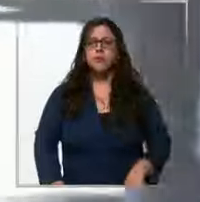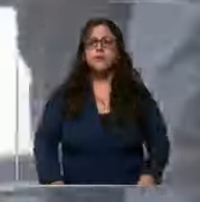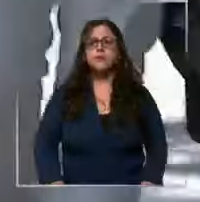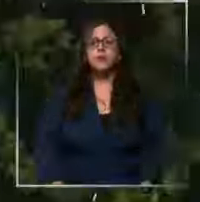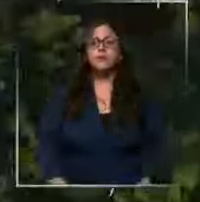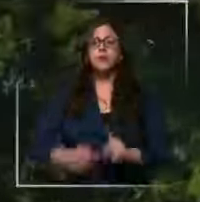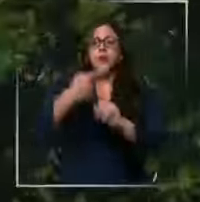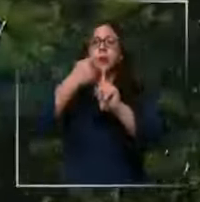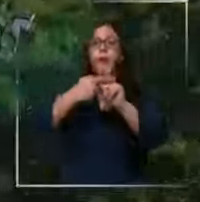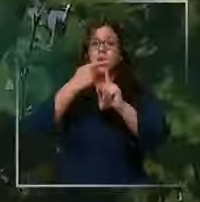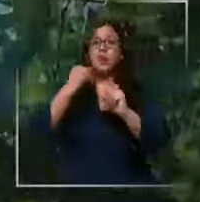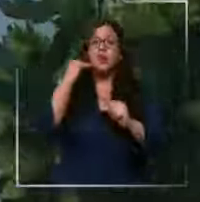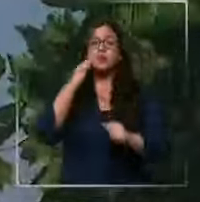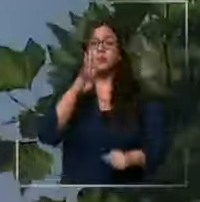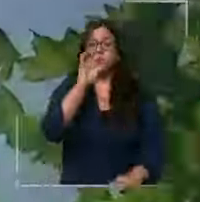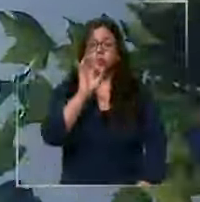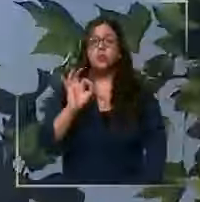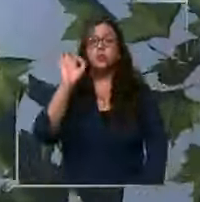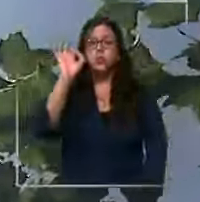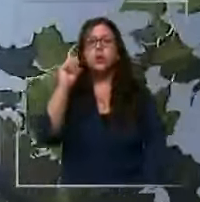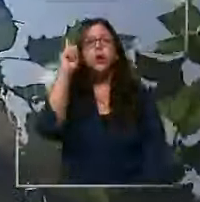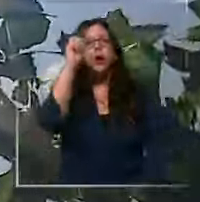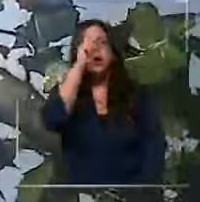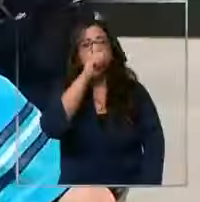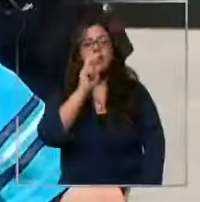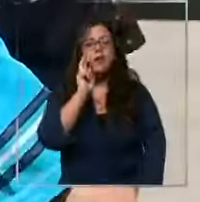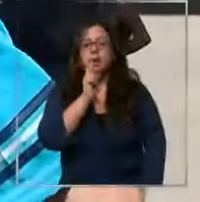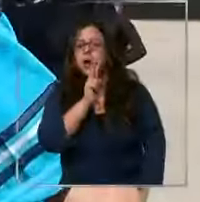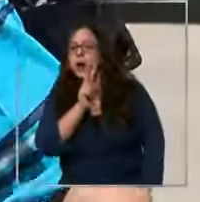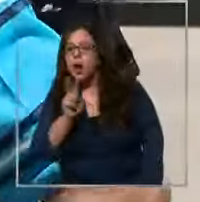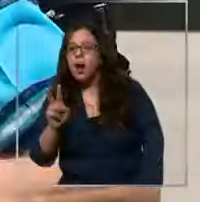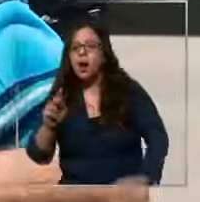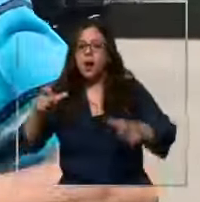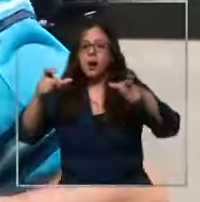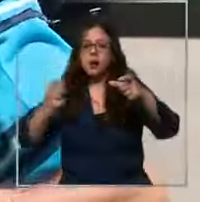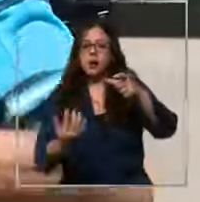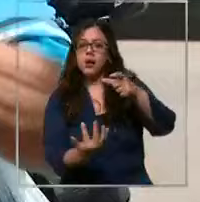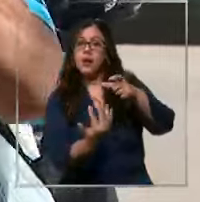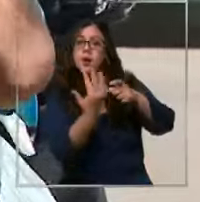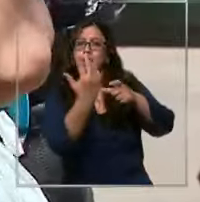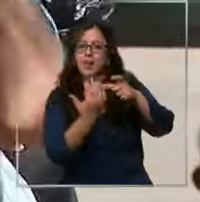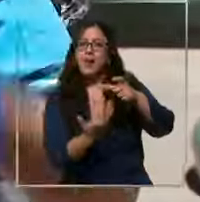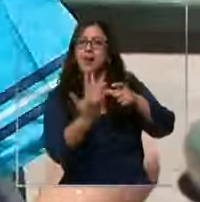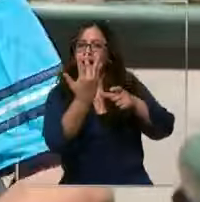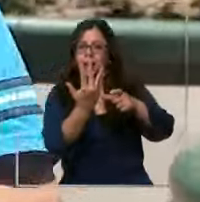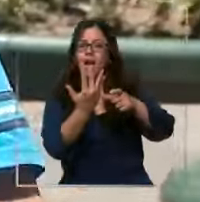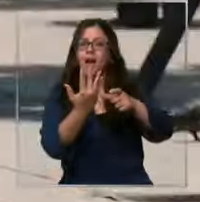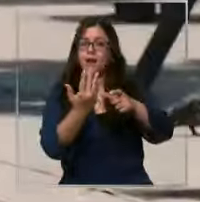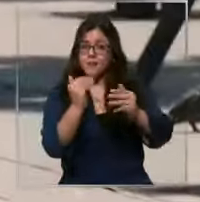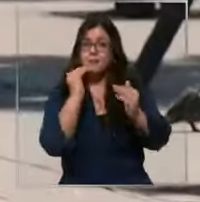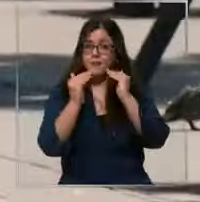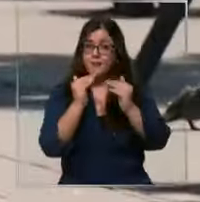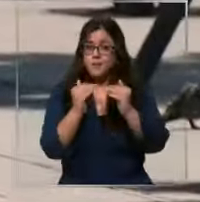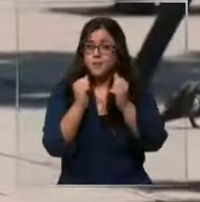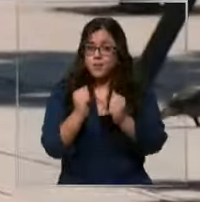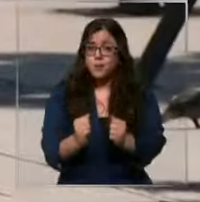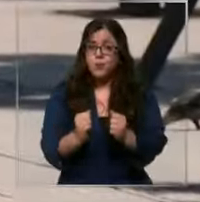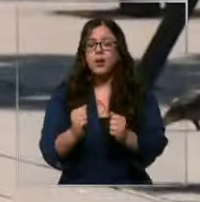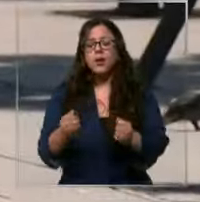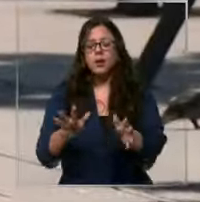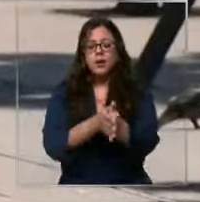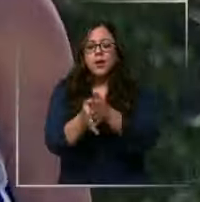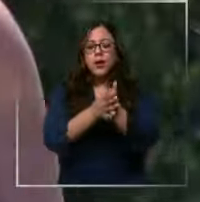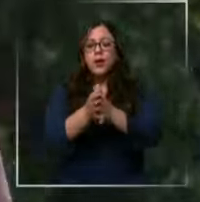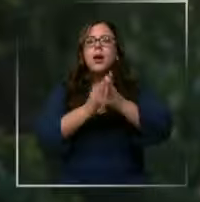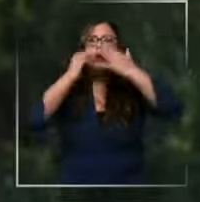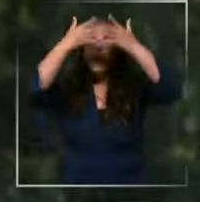El termómetro está cerca a los 40 grados. Difícil no tentarse con la tradicional pileta, la infaltable alternativa para niños. Un toque fresco en